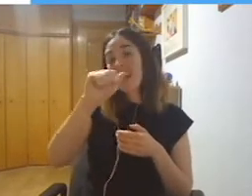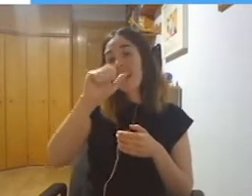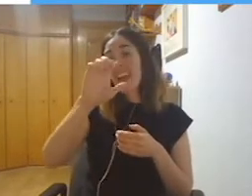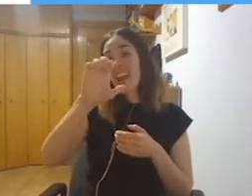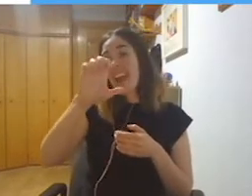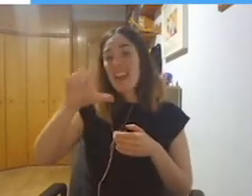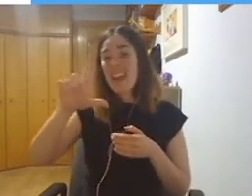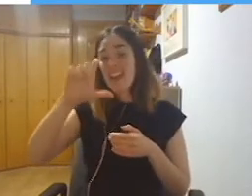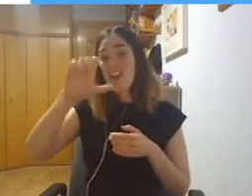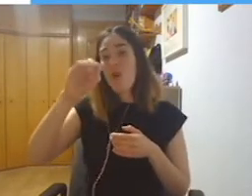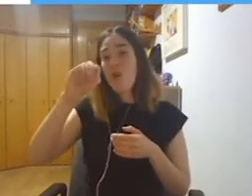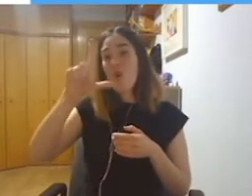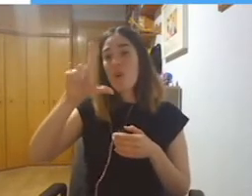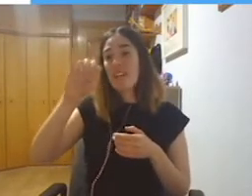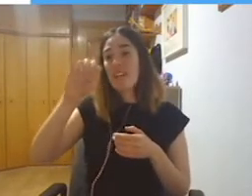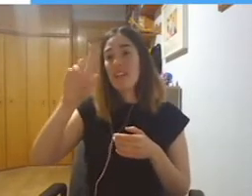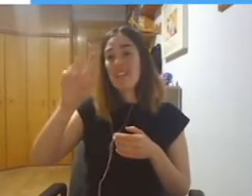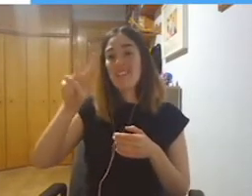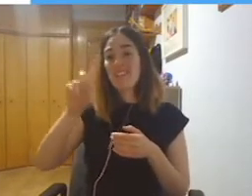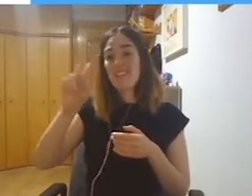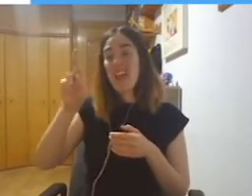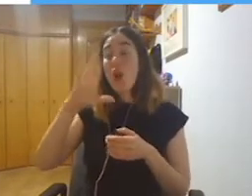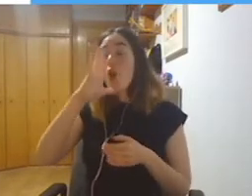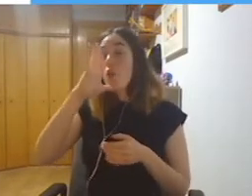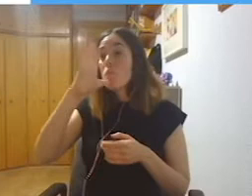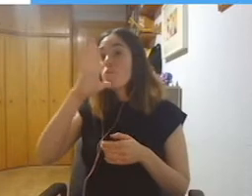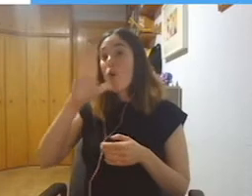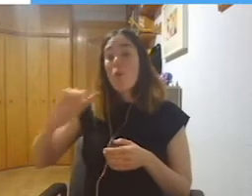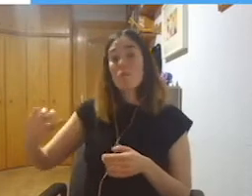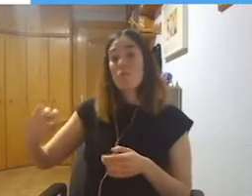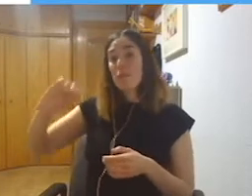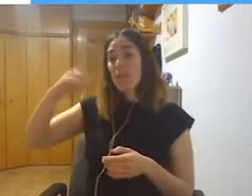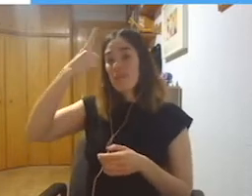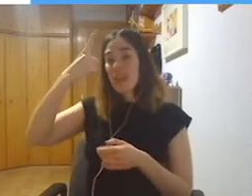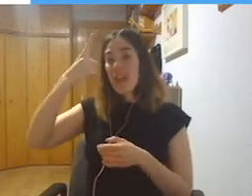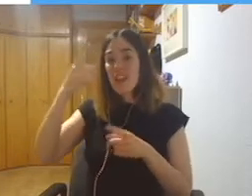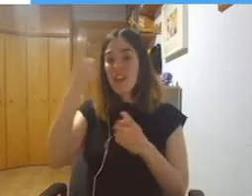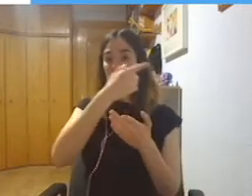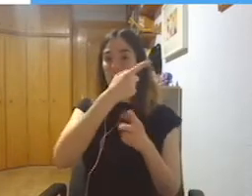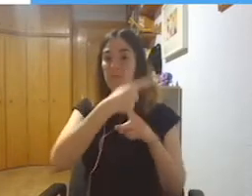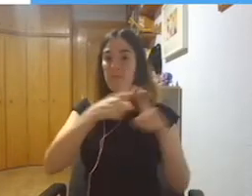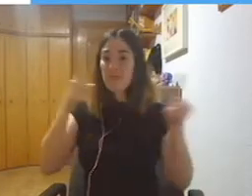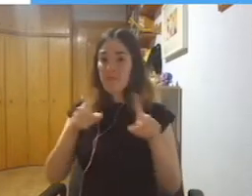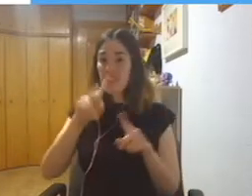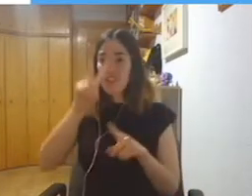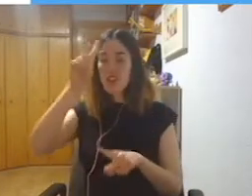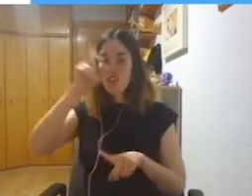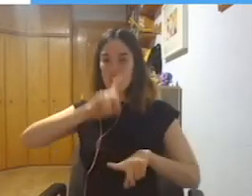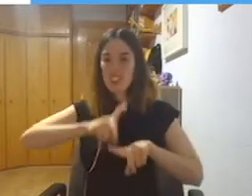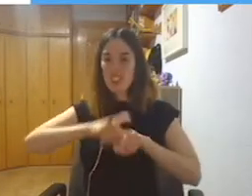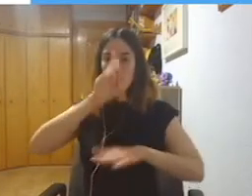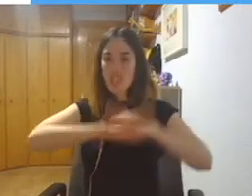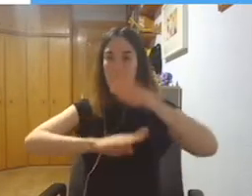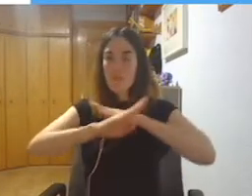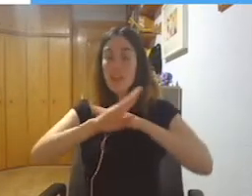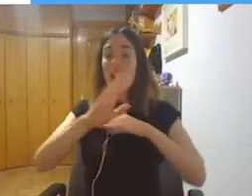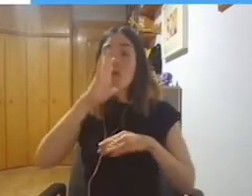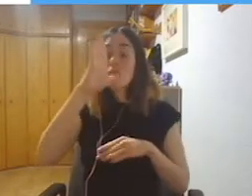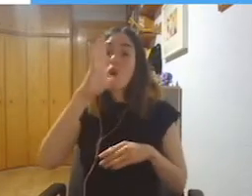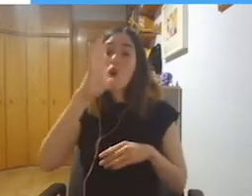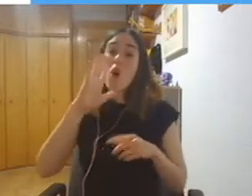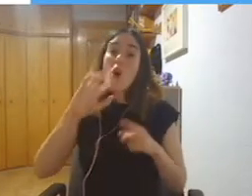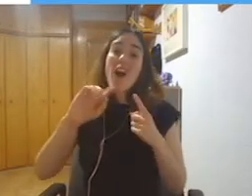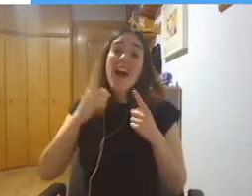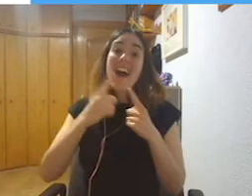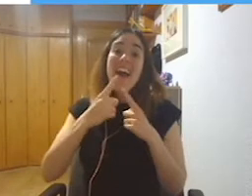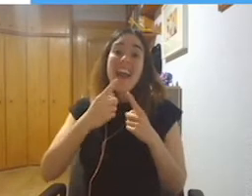en establecer una distinción entre, digamos, los dos tipos de discapacidad. Como en español